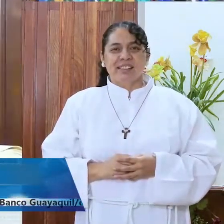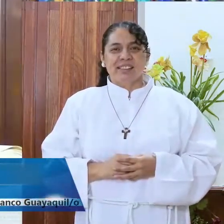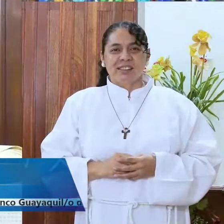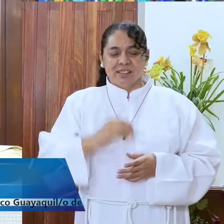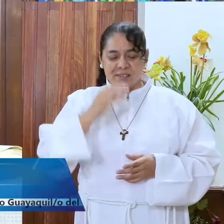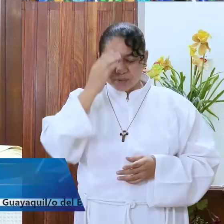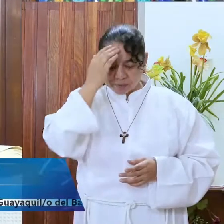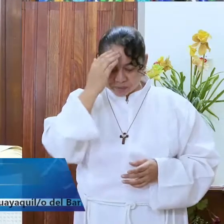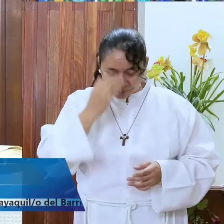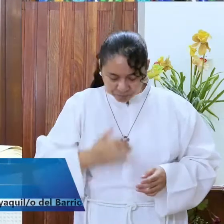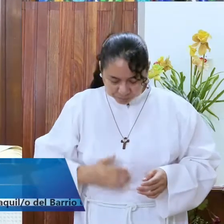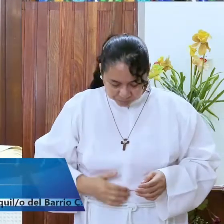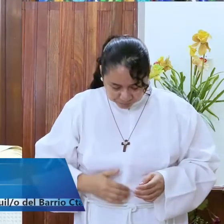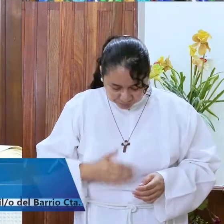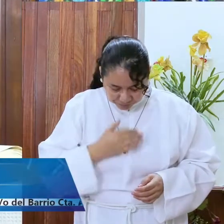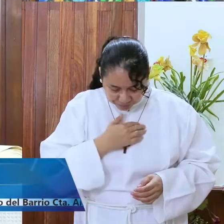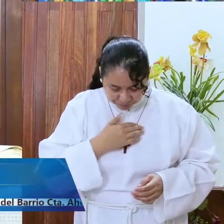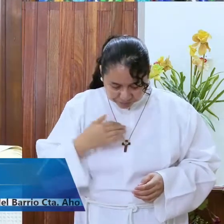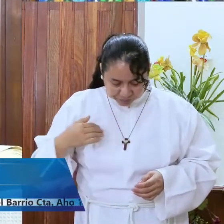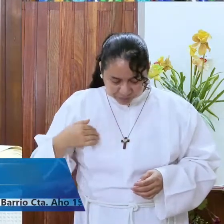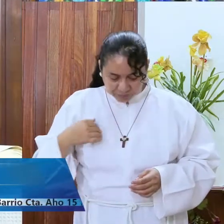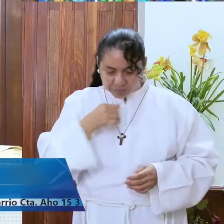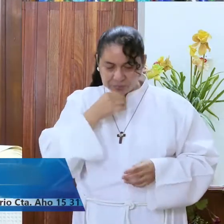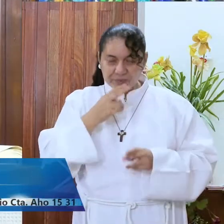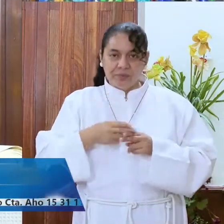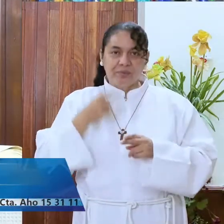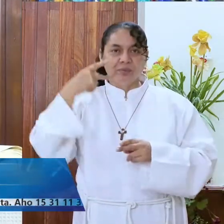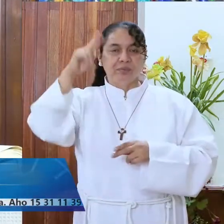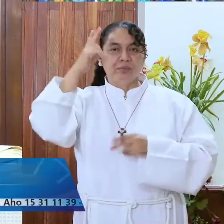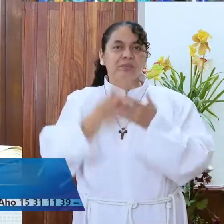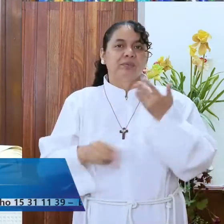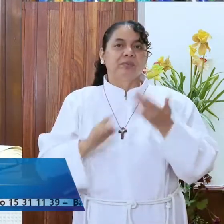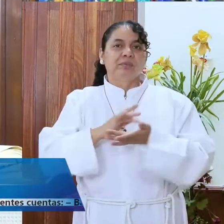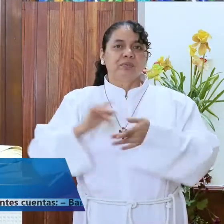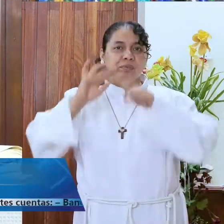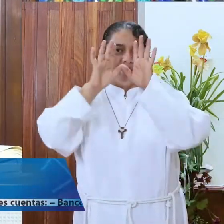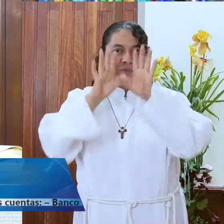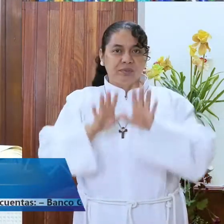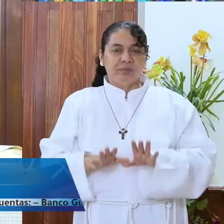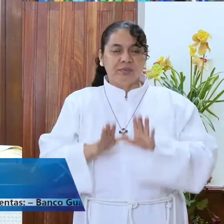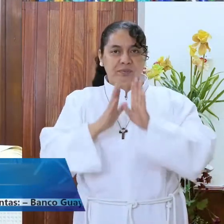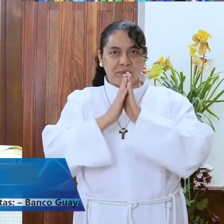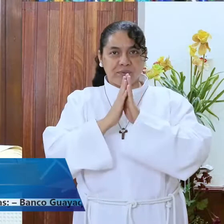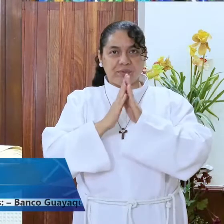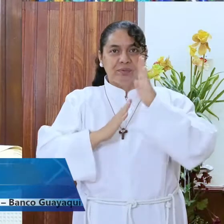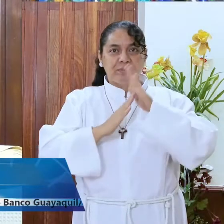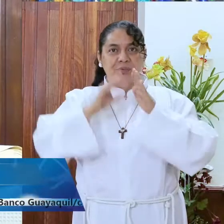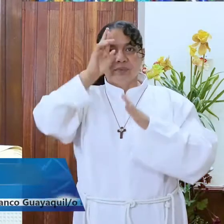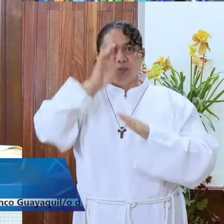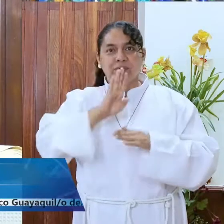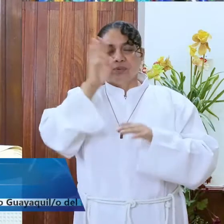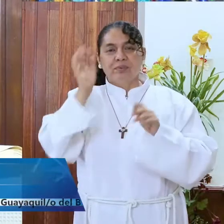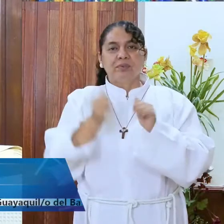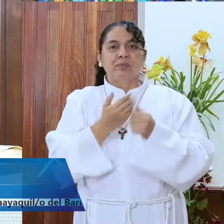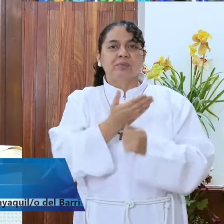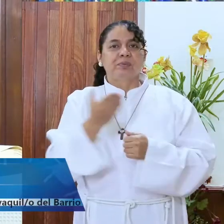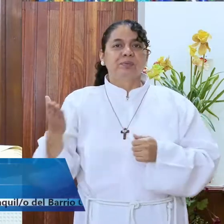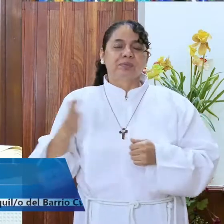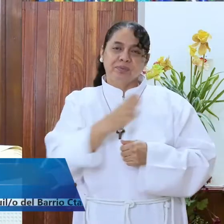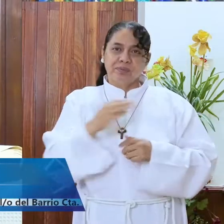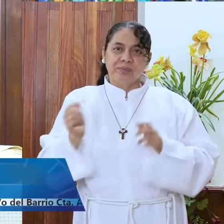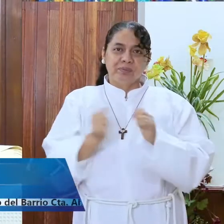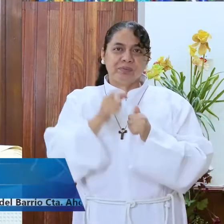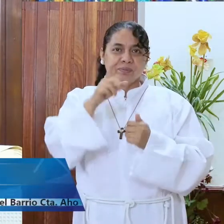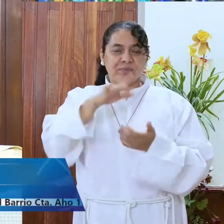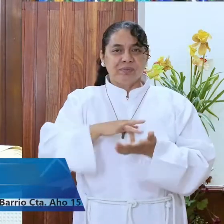en el nombre del padre y del hijo y del espíritu santo la paz del señor esté siempre con ustedes